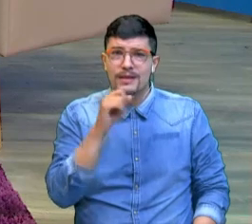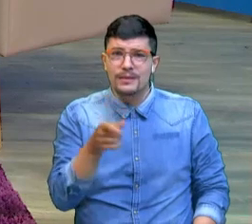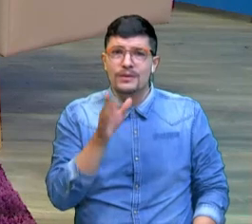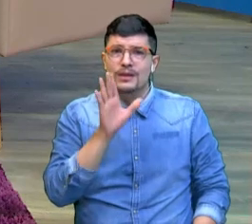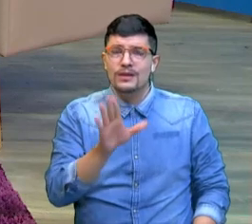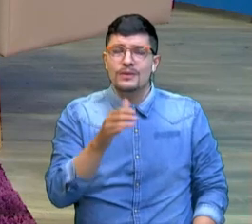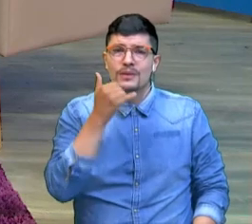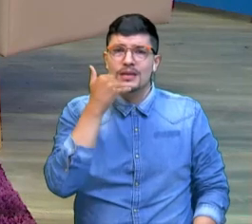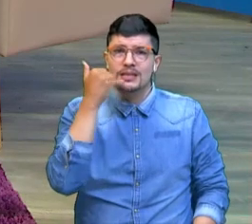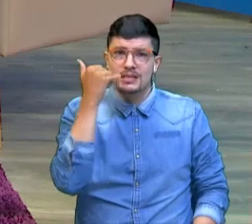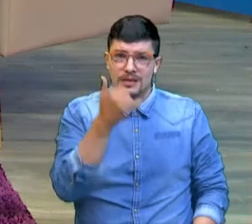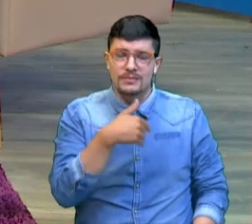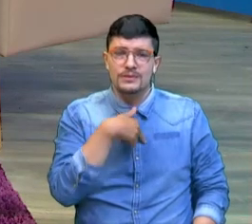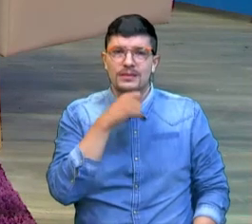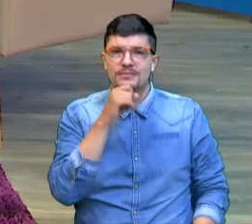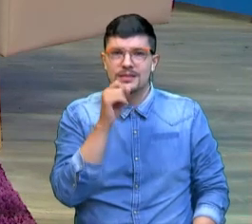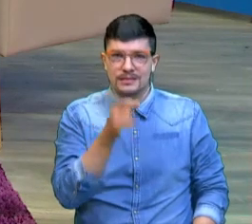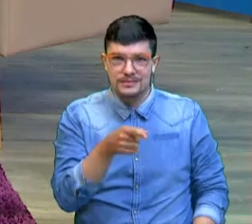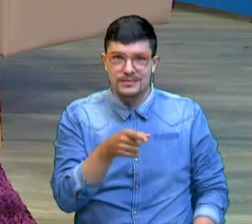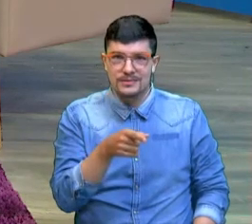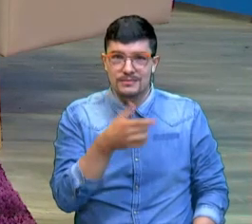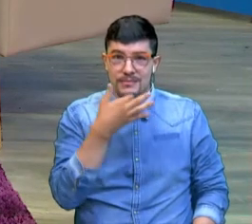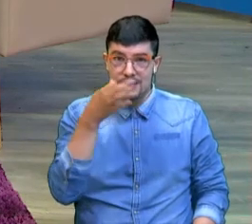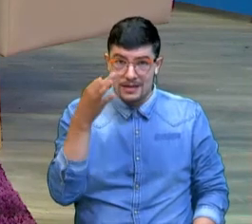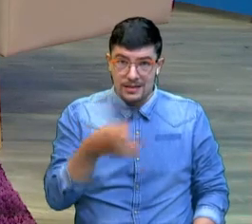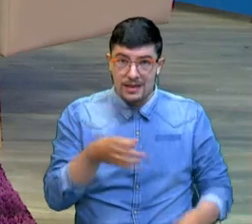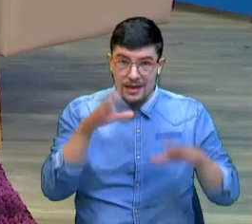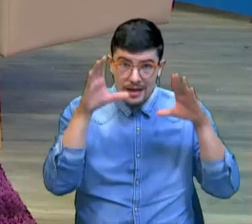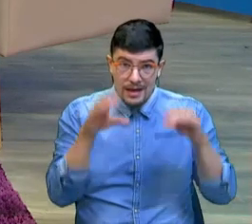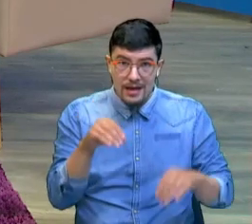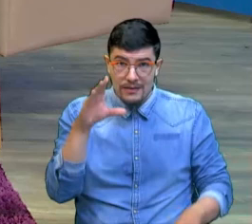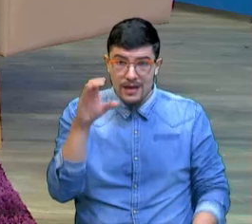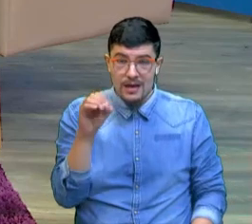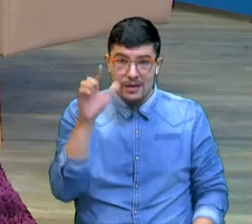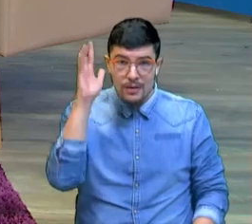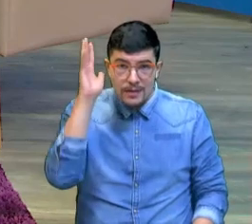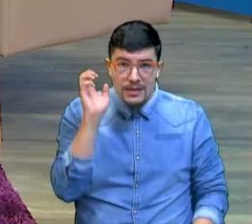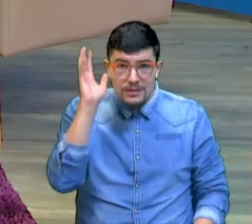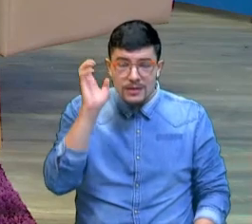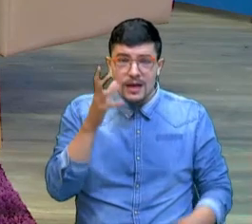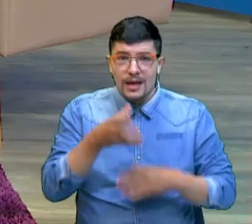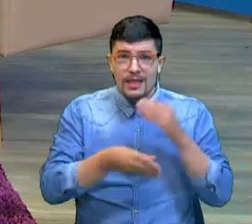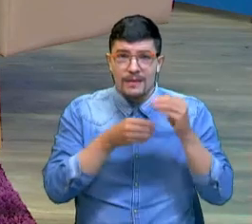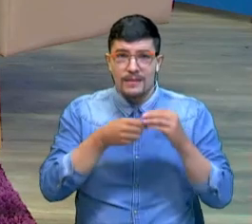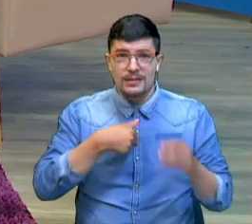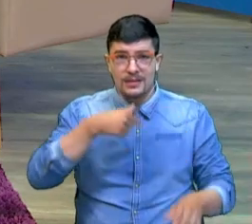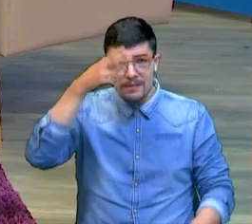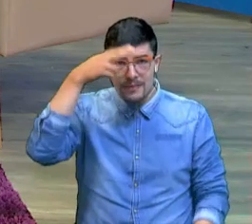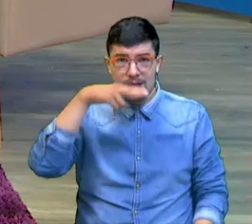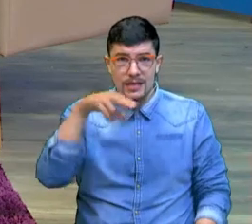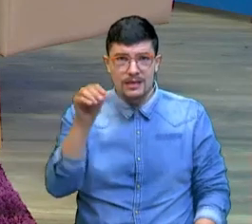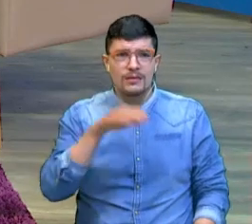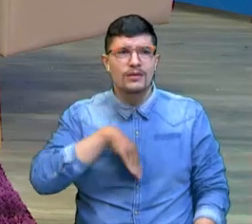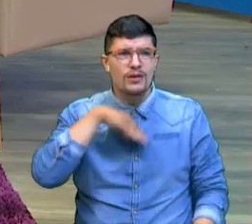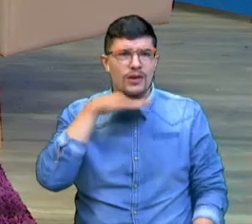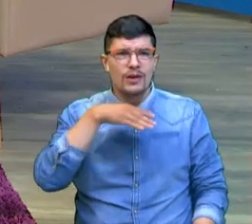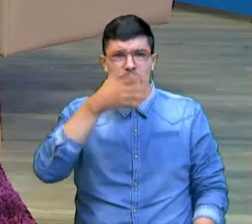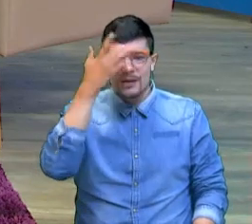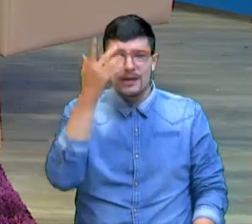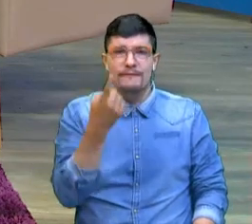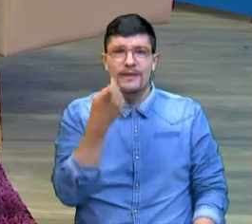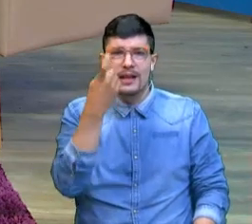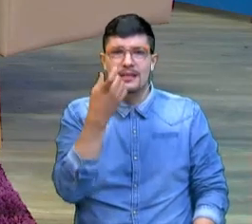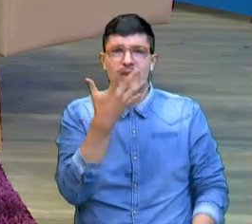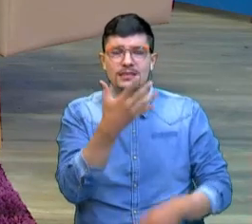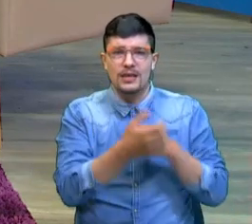llamo para hacerle esa pregunta, que no es cierto que se va a acabar con pensiones. Y mi hijo, si al caso sale sobregirado, porque todavía le faltan 5 años